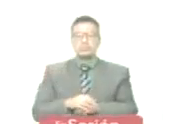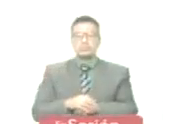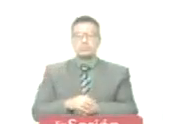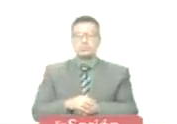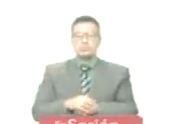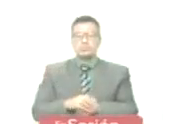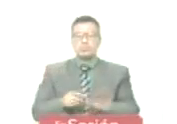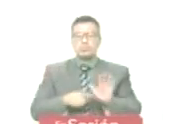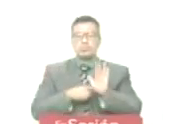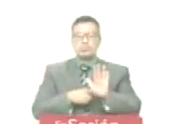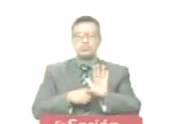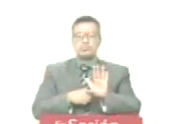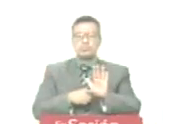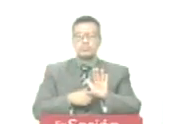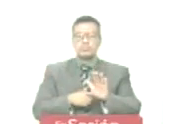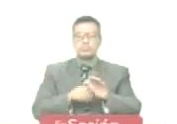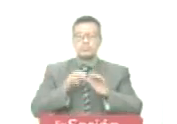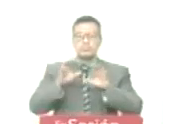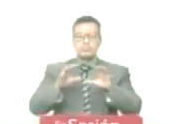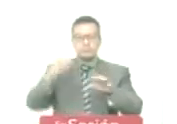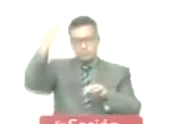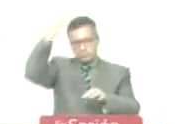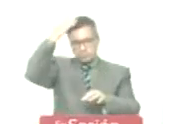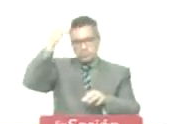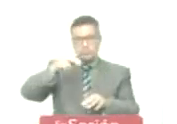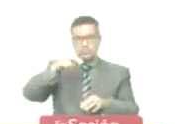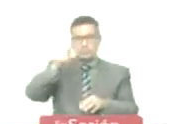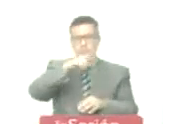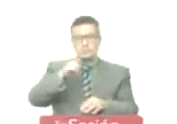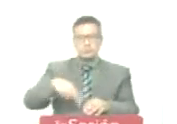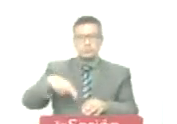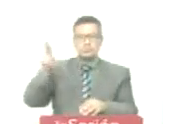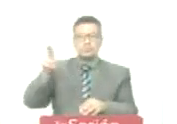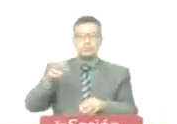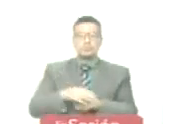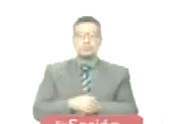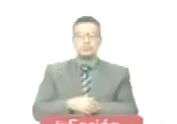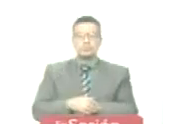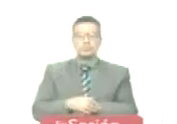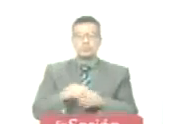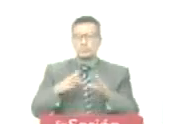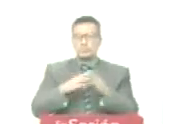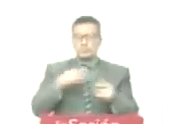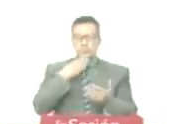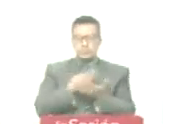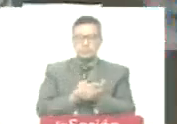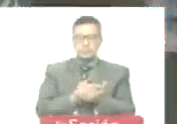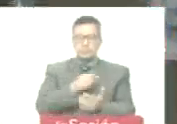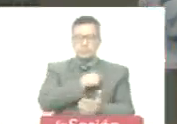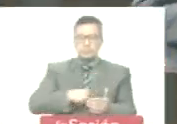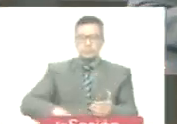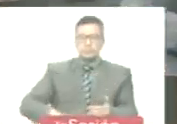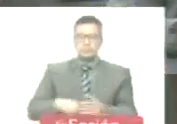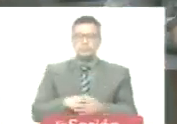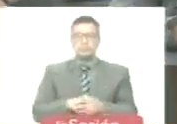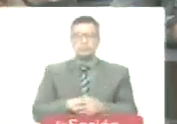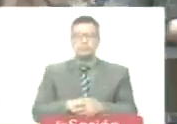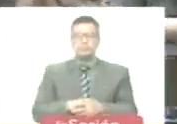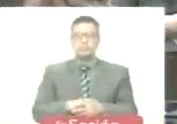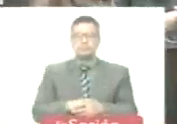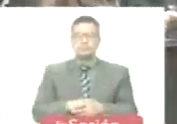Bolivariana de Venezuela ante el Reino de Noruega. Eso es todo. Gracias, señor presidente.